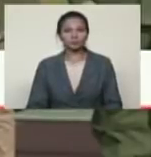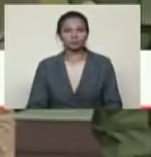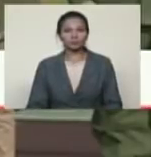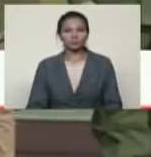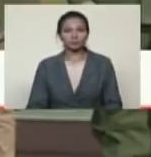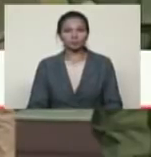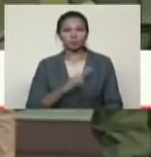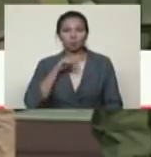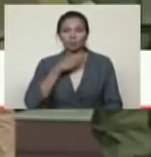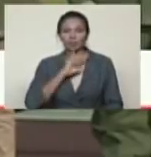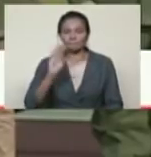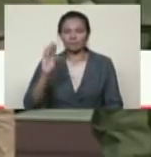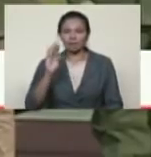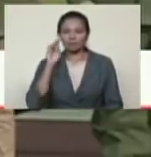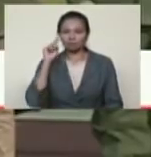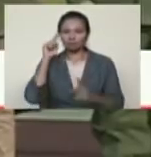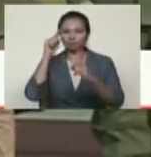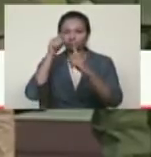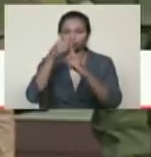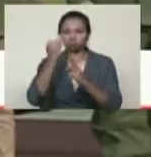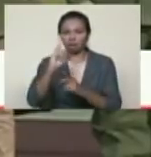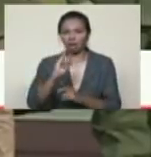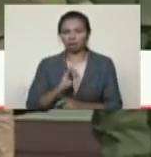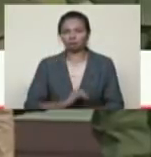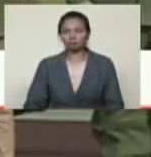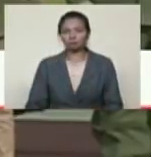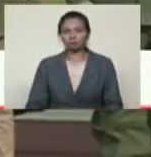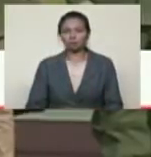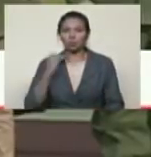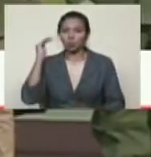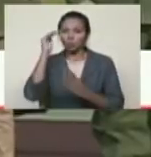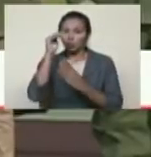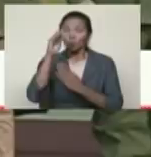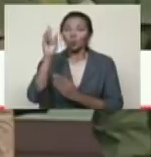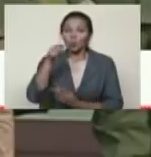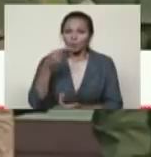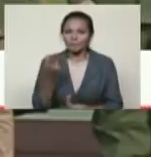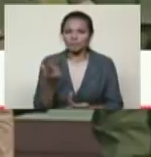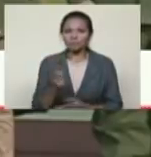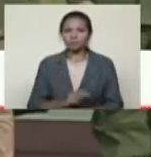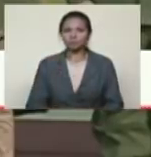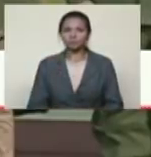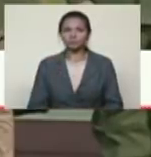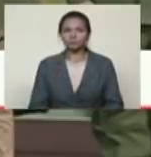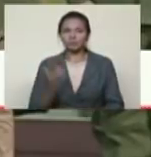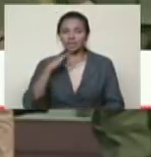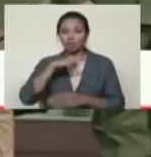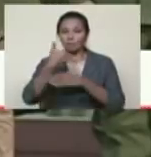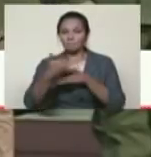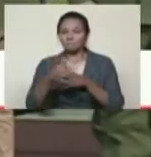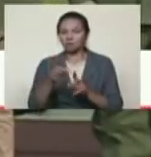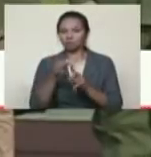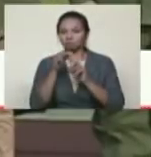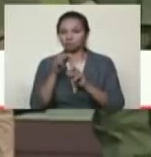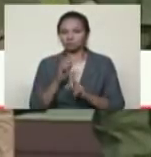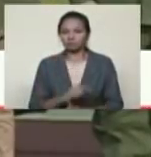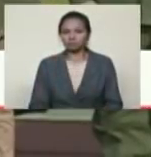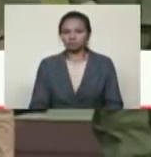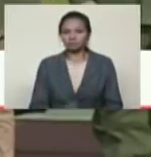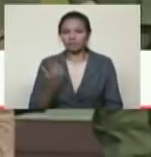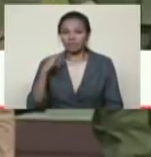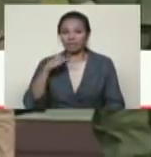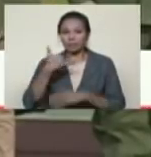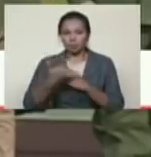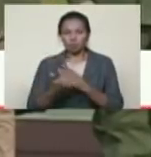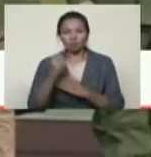Nuestra patria tiene horizonte, tiene futuro, tiene un plan, tiene un proyecto.